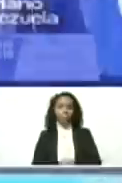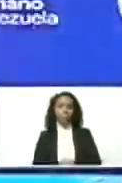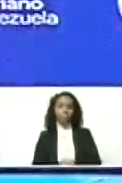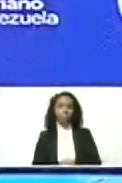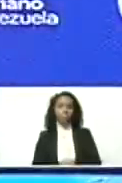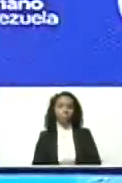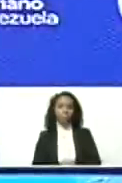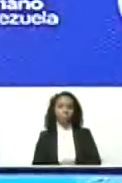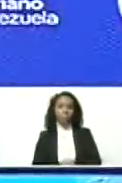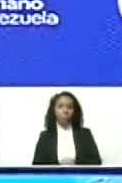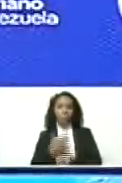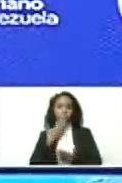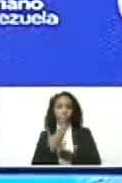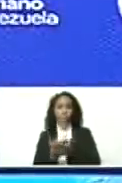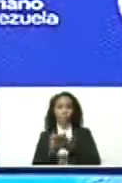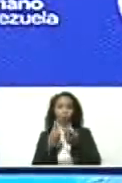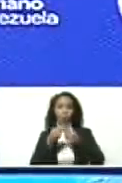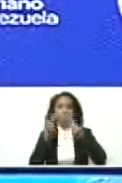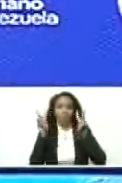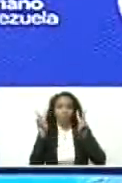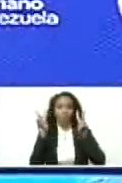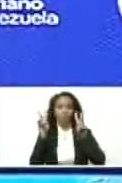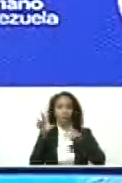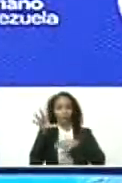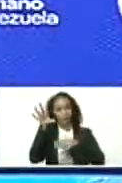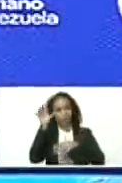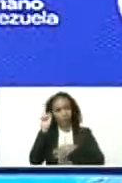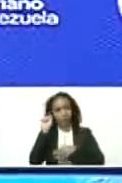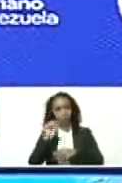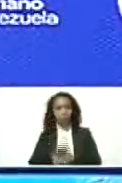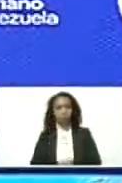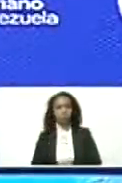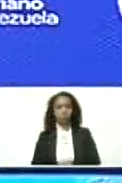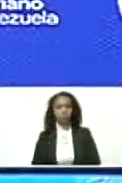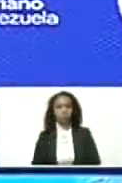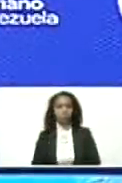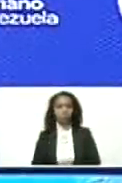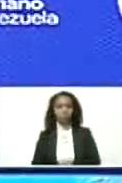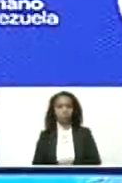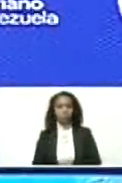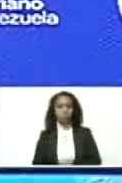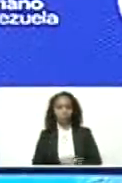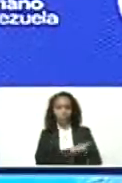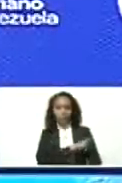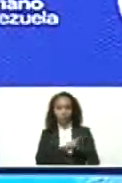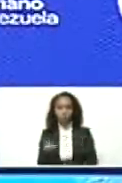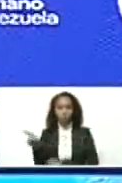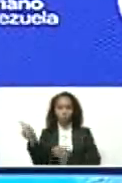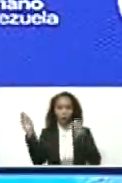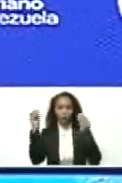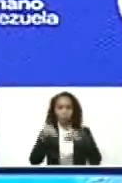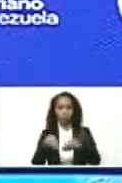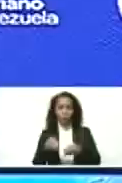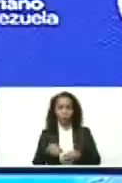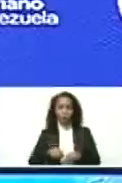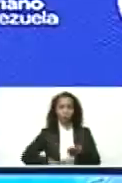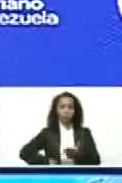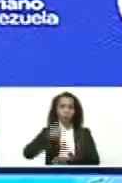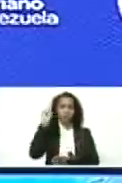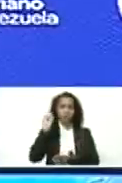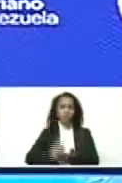Abogamos por la paz, el entendimiento y que se cumplan los acuerdos